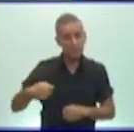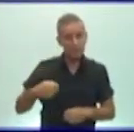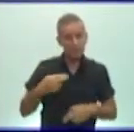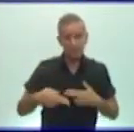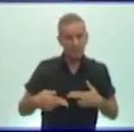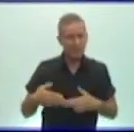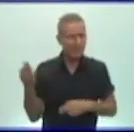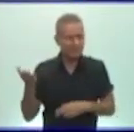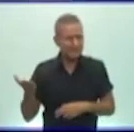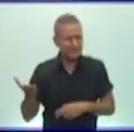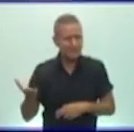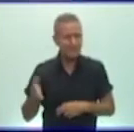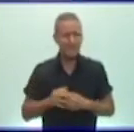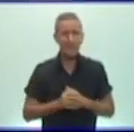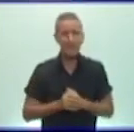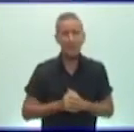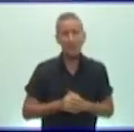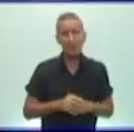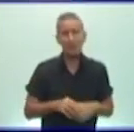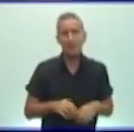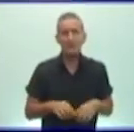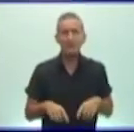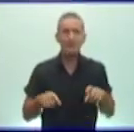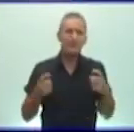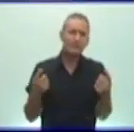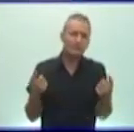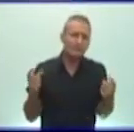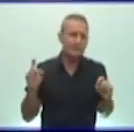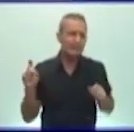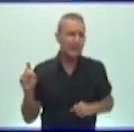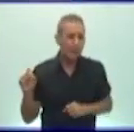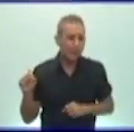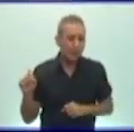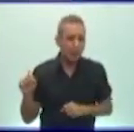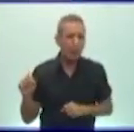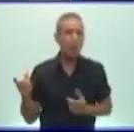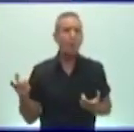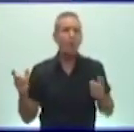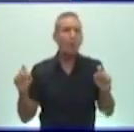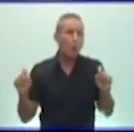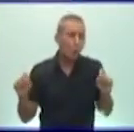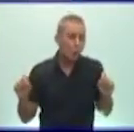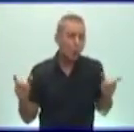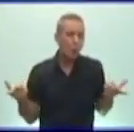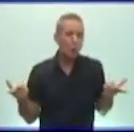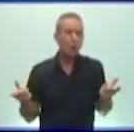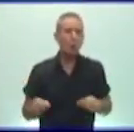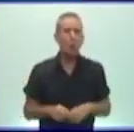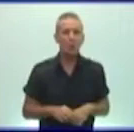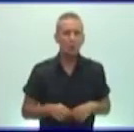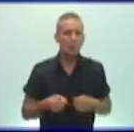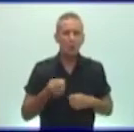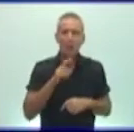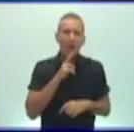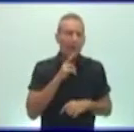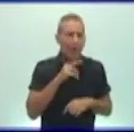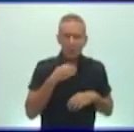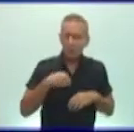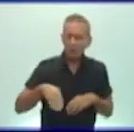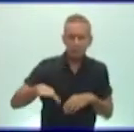rápido posible, pues si te pones a jugar y te tardas mucho tiempo en la regadera, desperdiciarás valiosos litros de